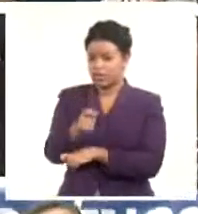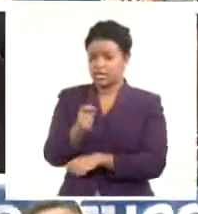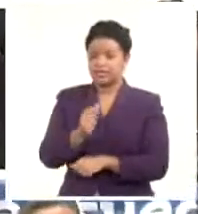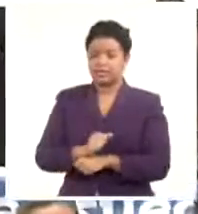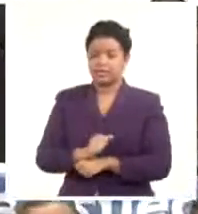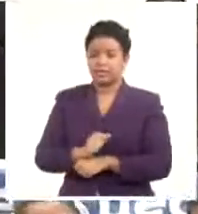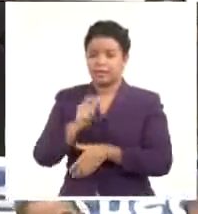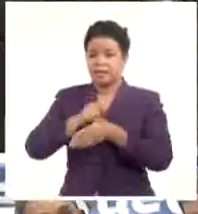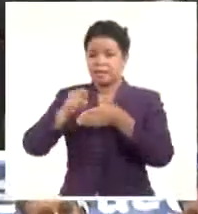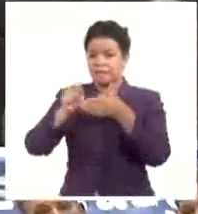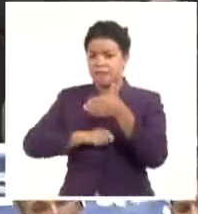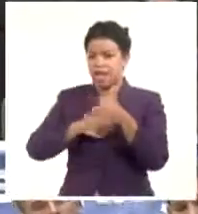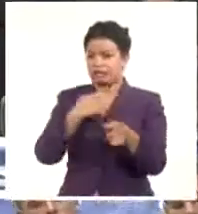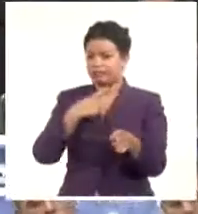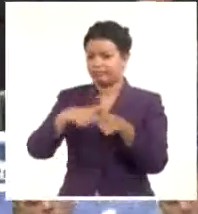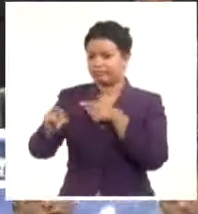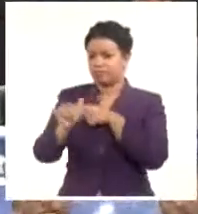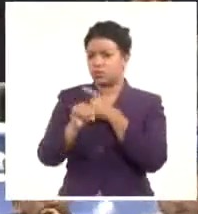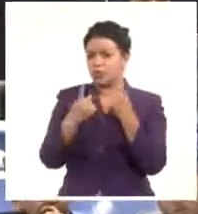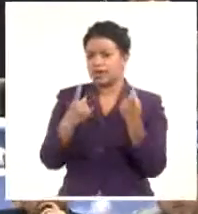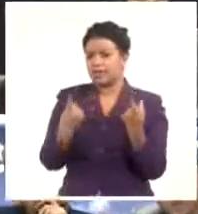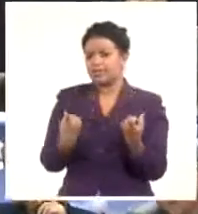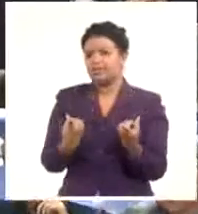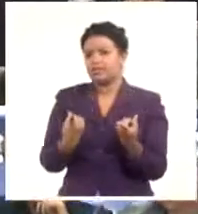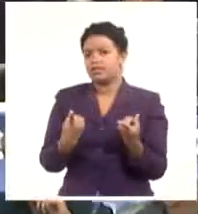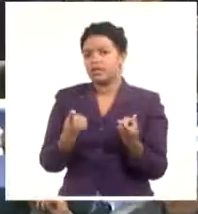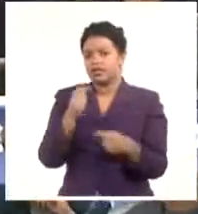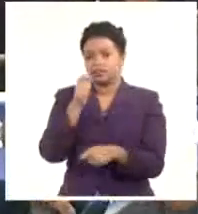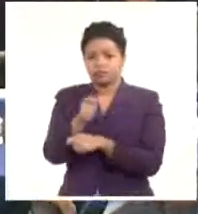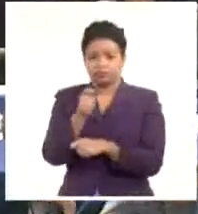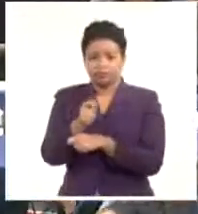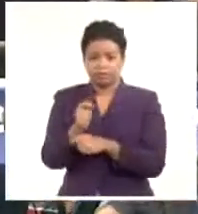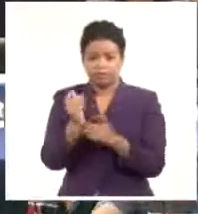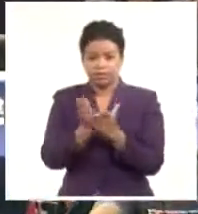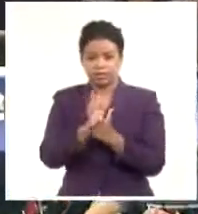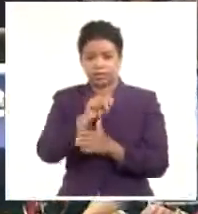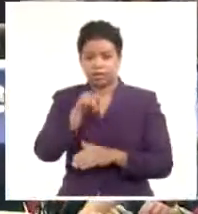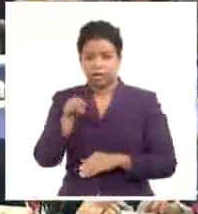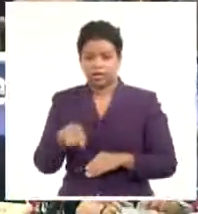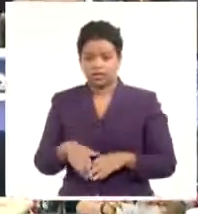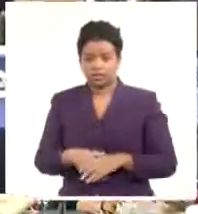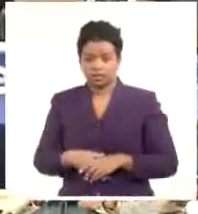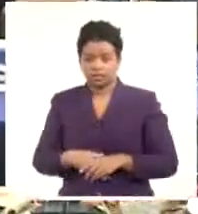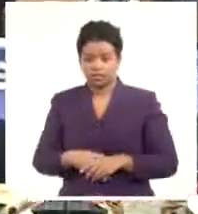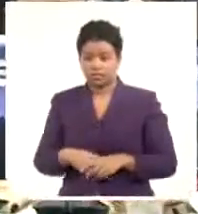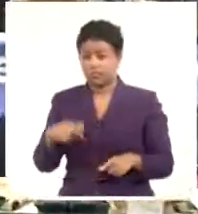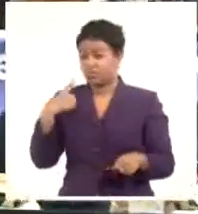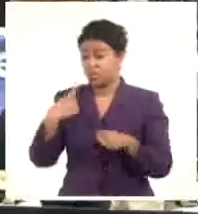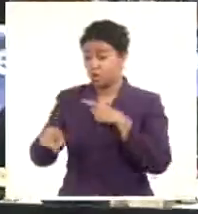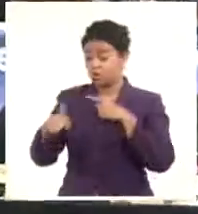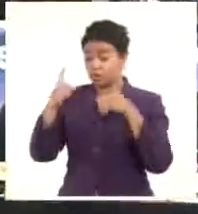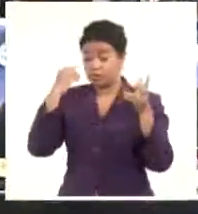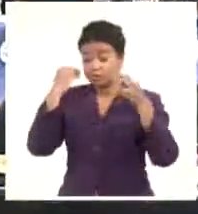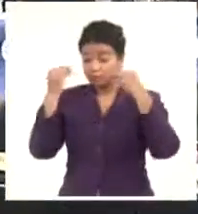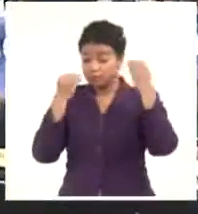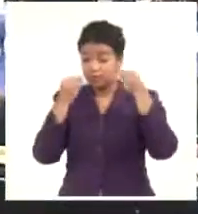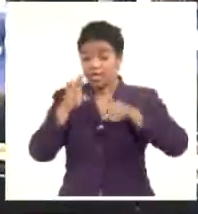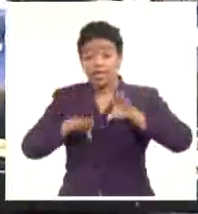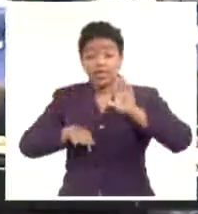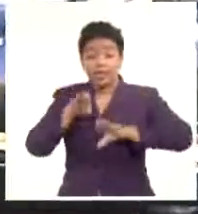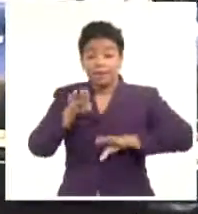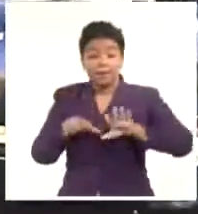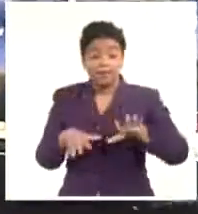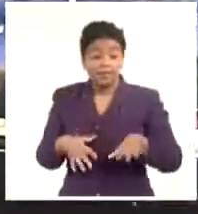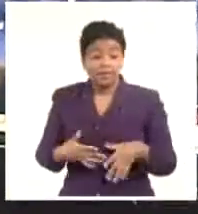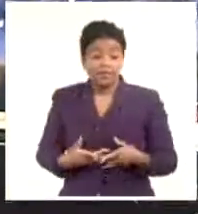E y la necesidad de profundizar en la formación integral de los estudiantes. Otras preocupaciones dependen